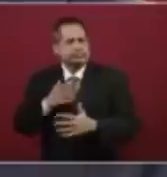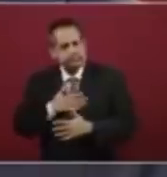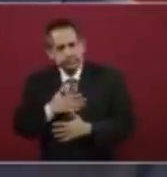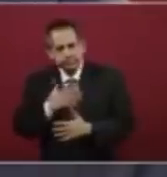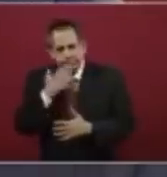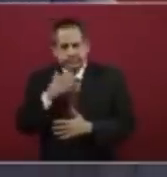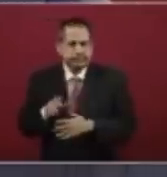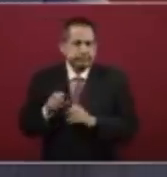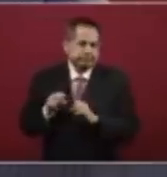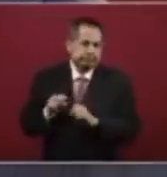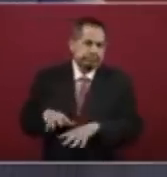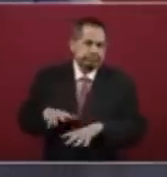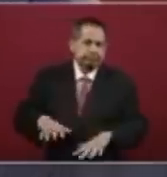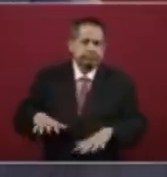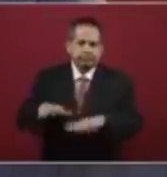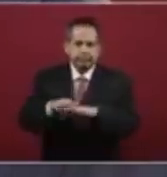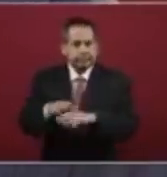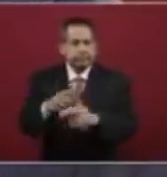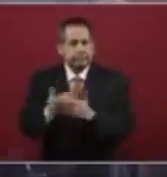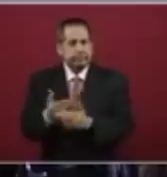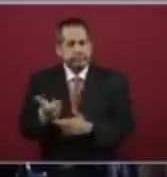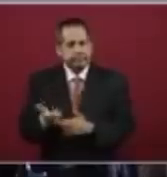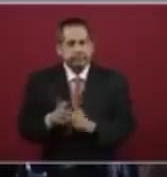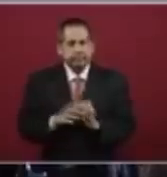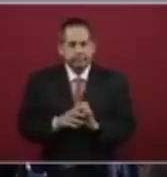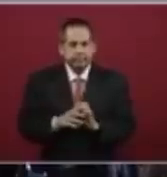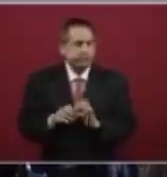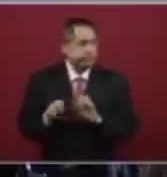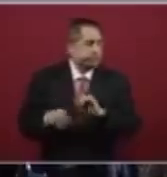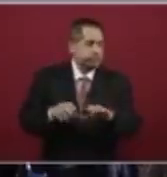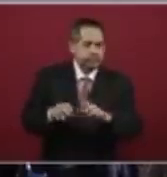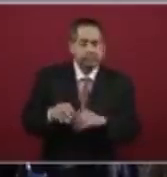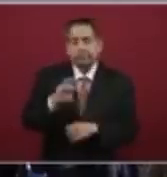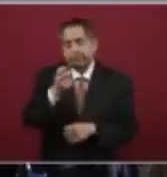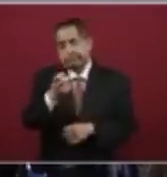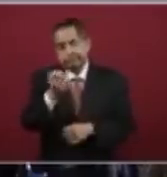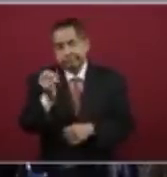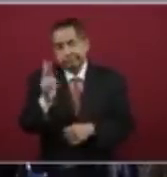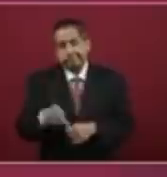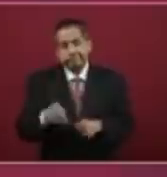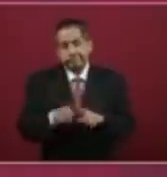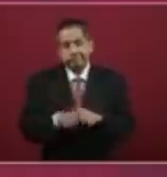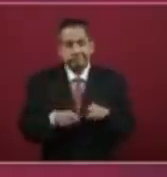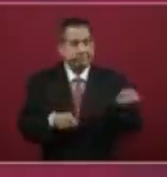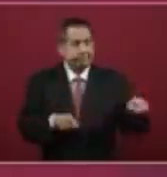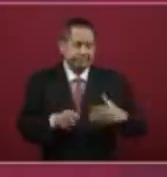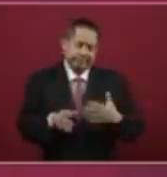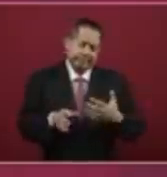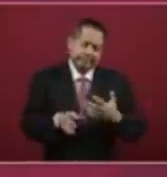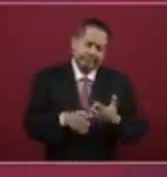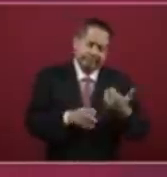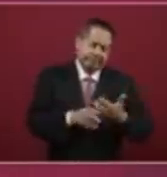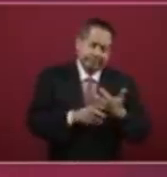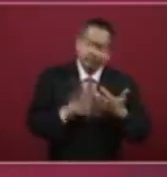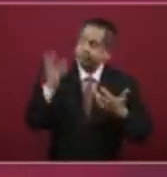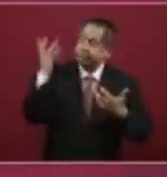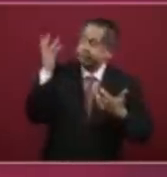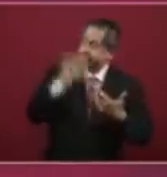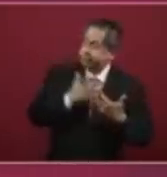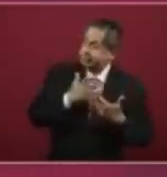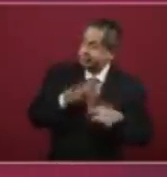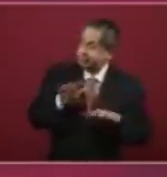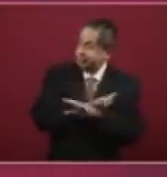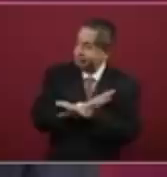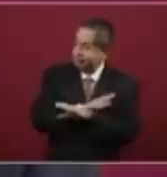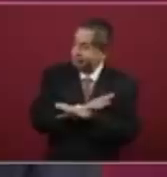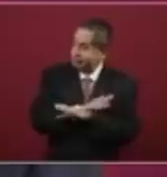tirado dinero por todos lados. Pues así fue, sonó la alarma y no se